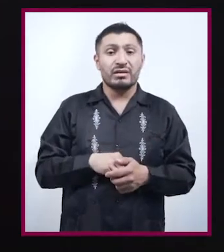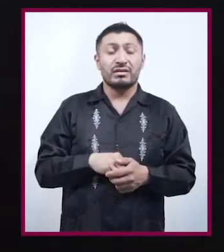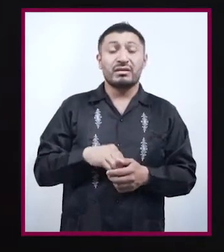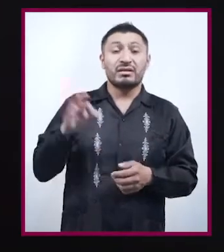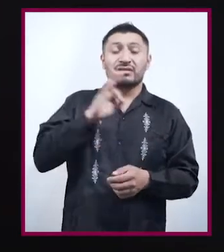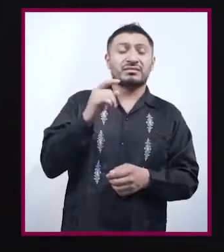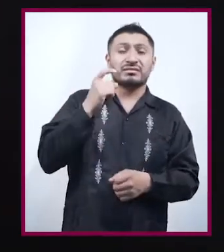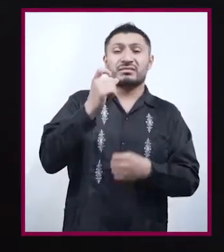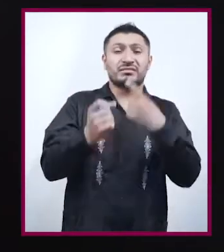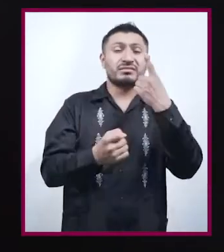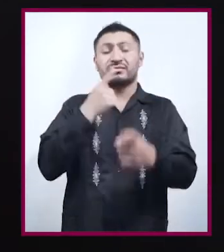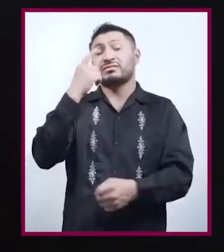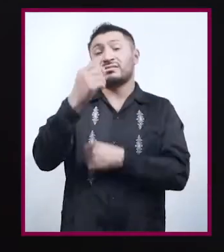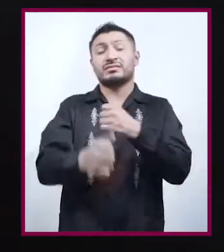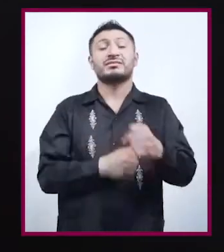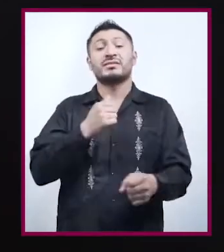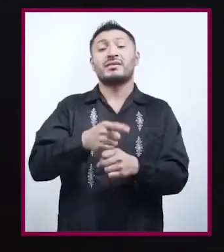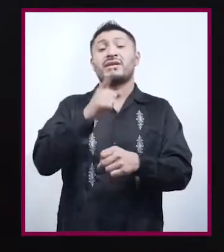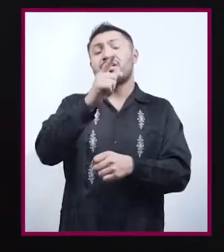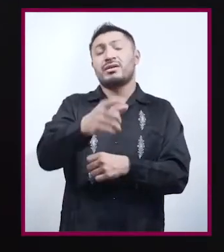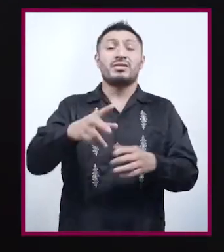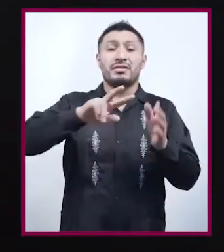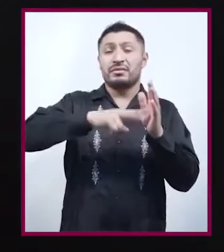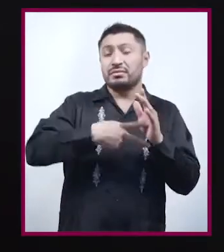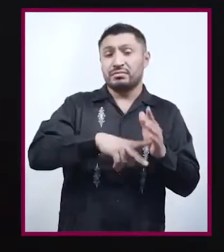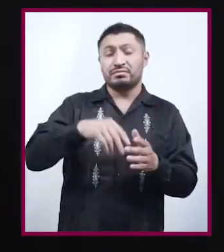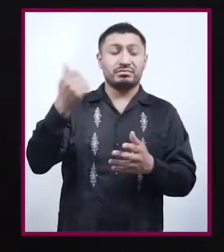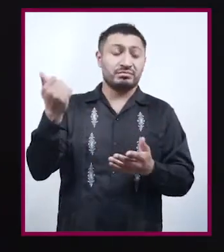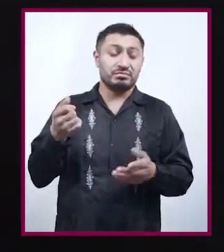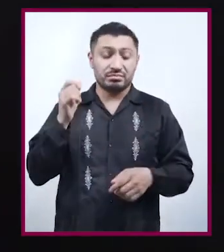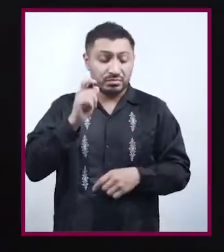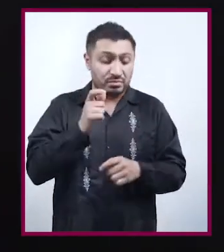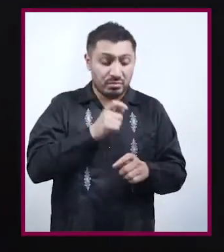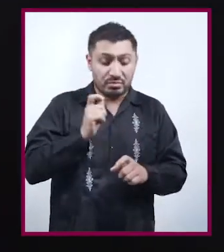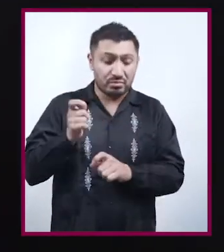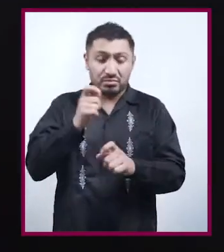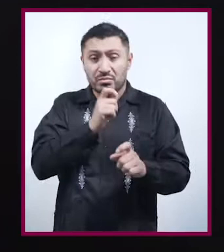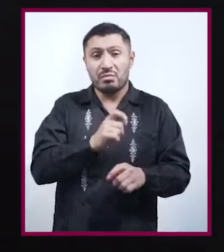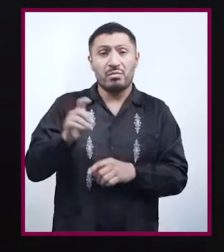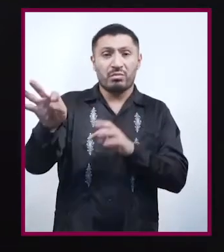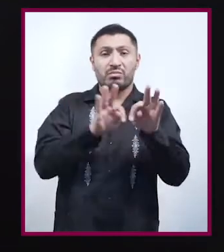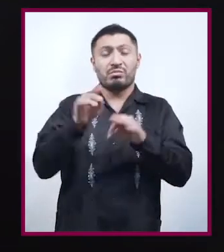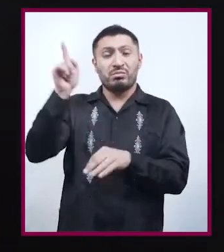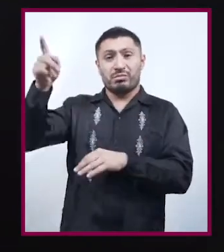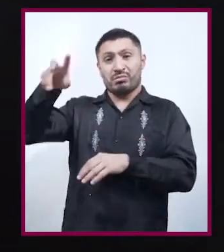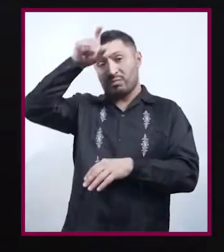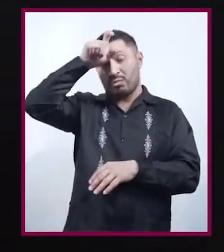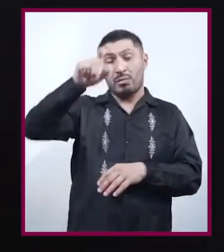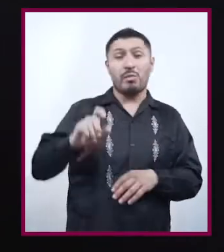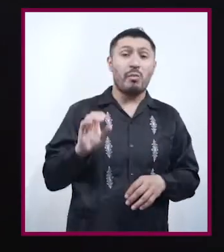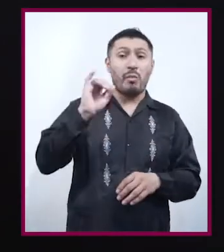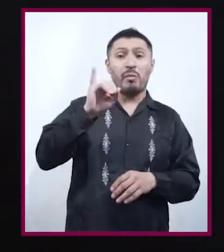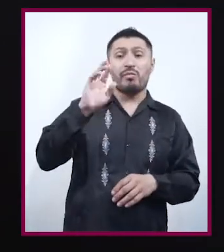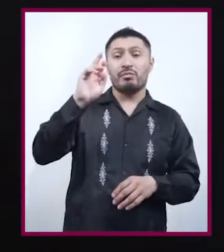realmente? Puede que dentro de unos años termines dedicándote a la arqueología y te toque trabajar en Egipto.